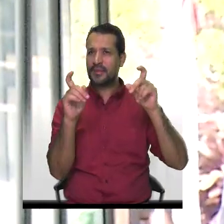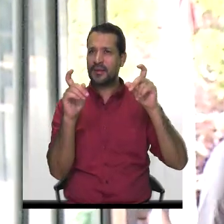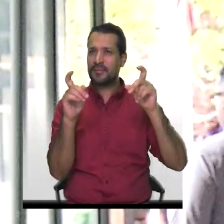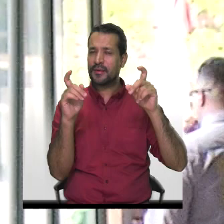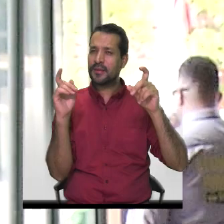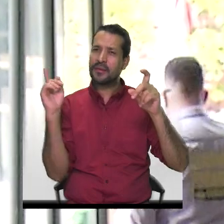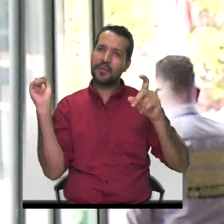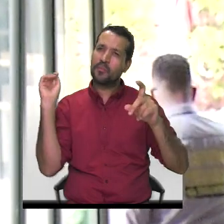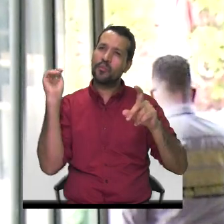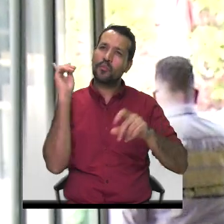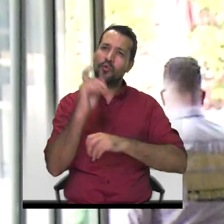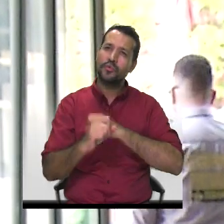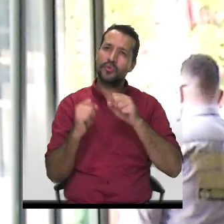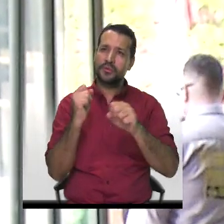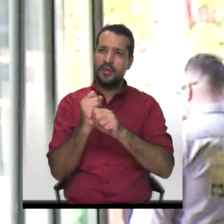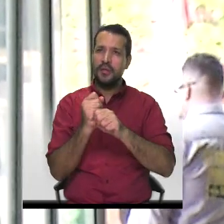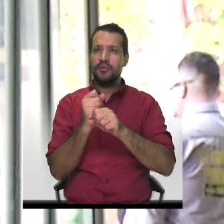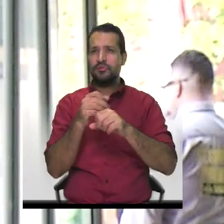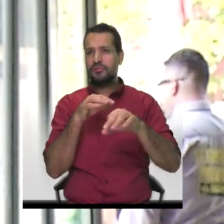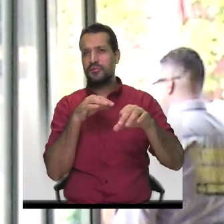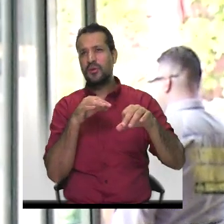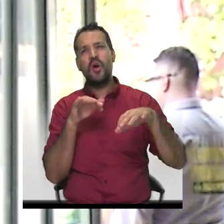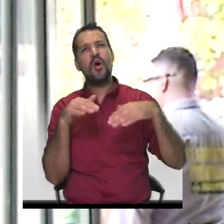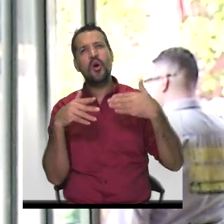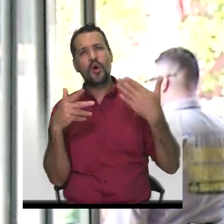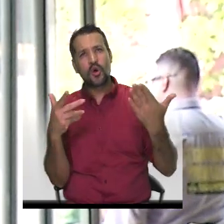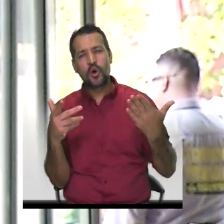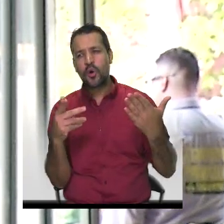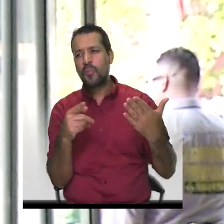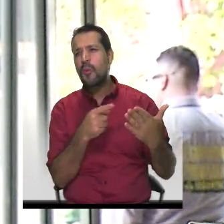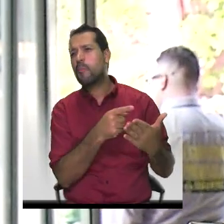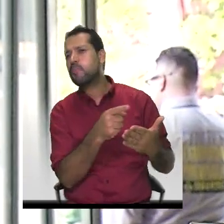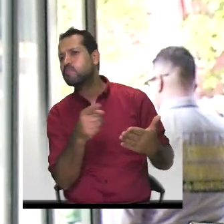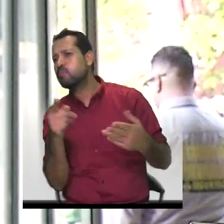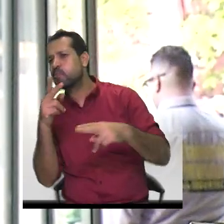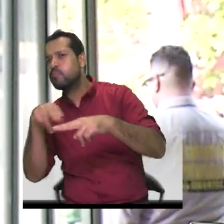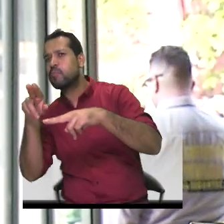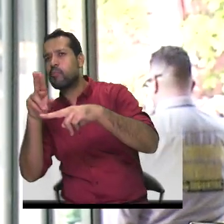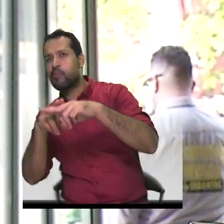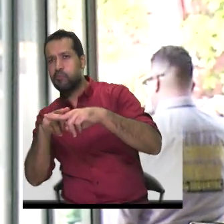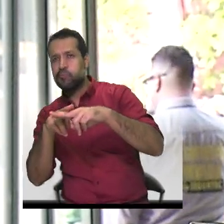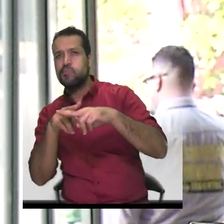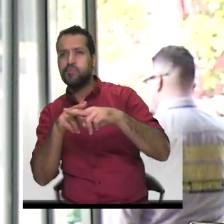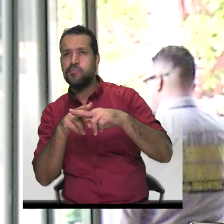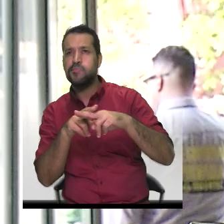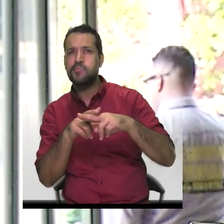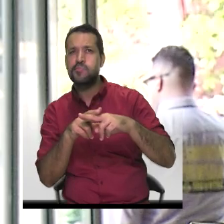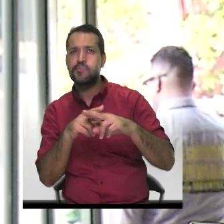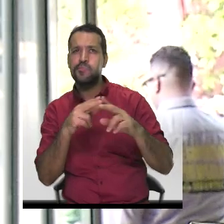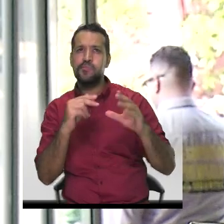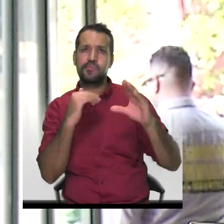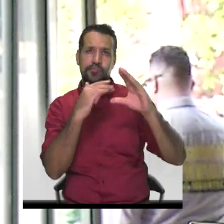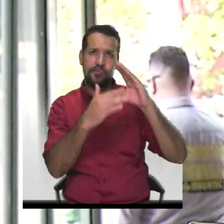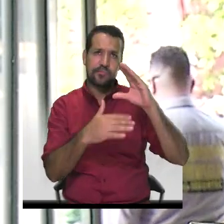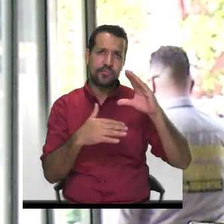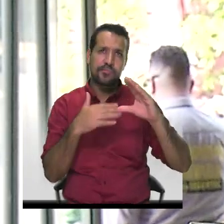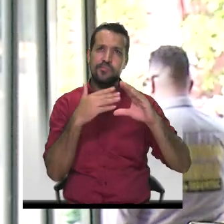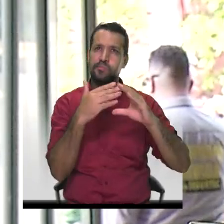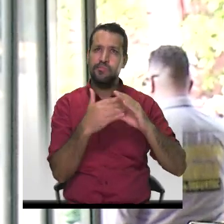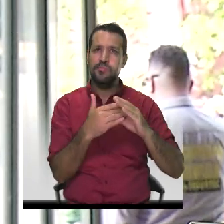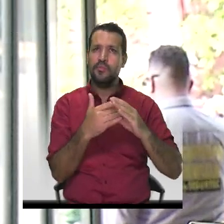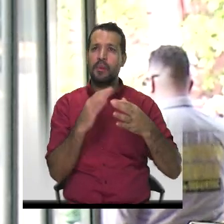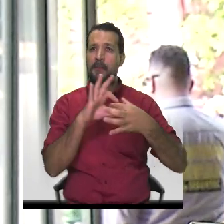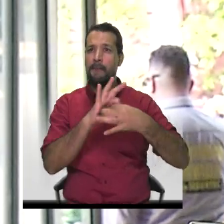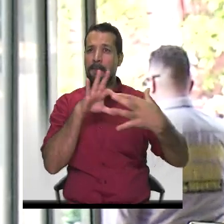precisamente de una observación de cómo es lo orgánico, que lo orgánico es ecosistémico. O sea, en lo orgánico no hay asuntos aislados porque todo